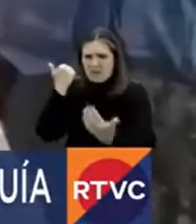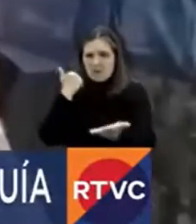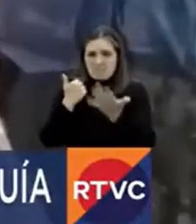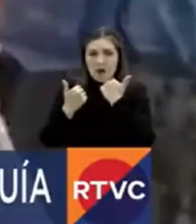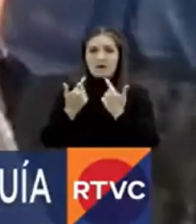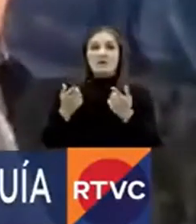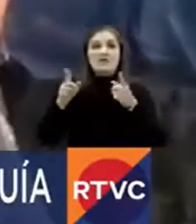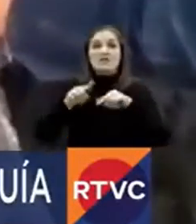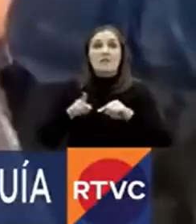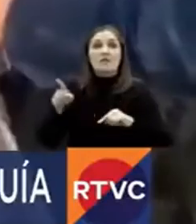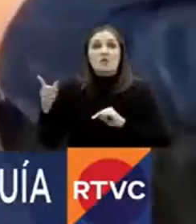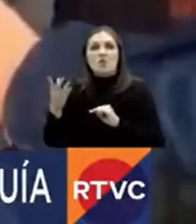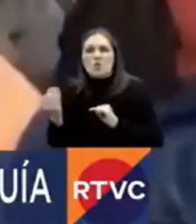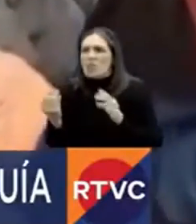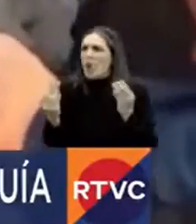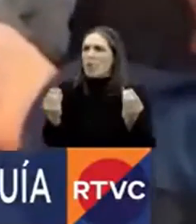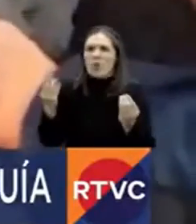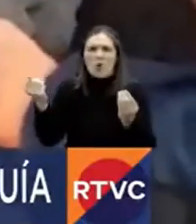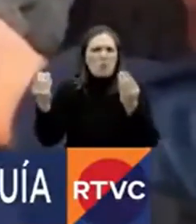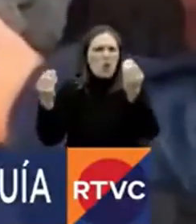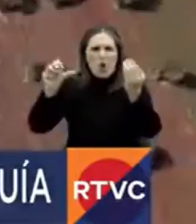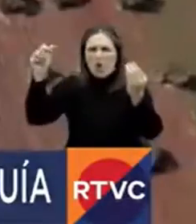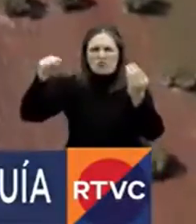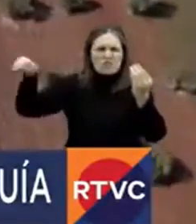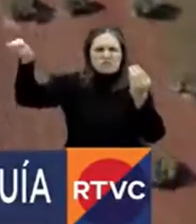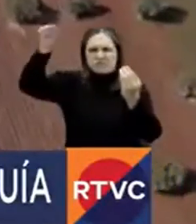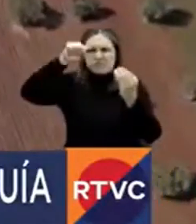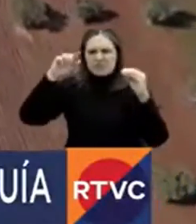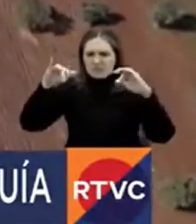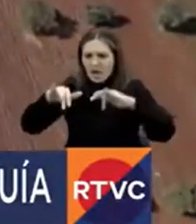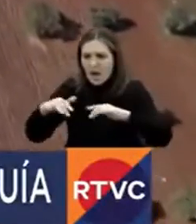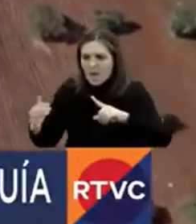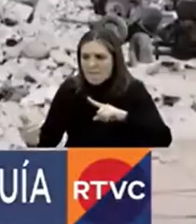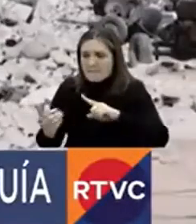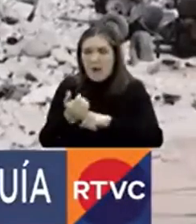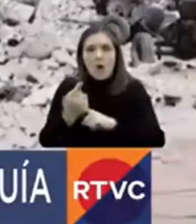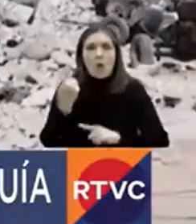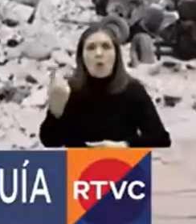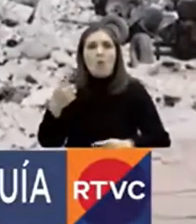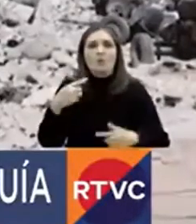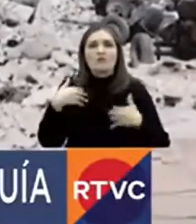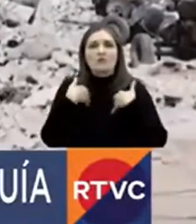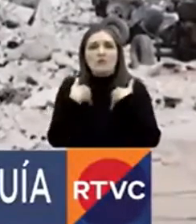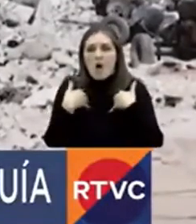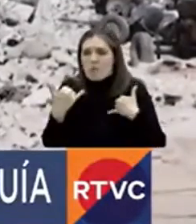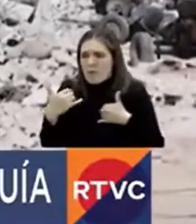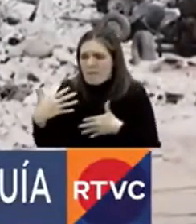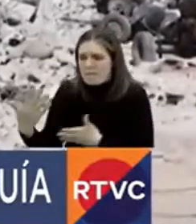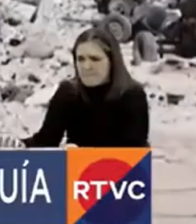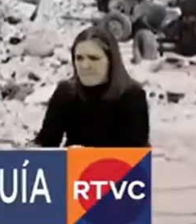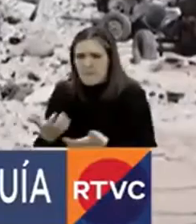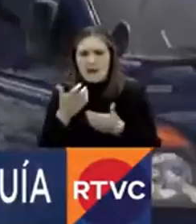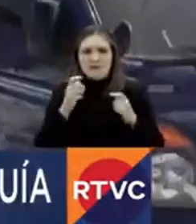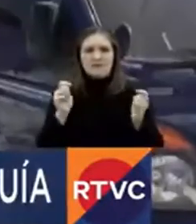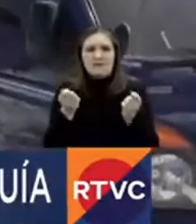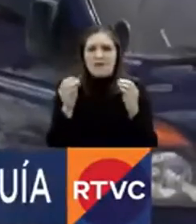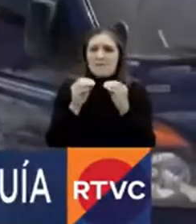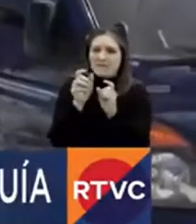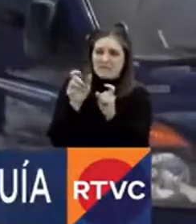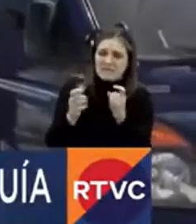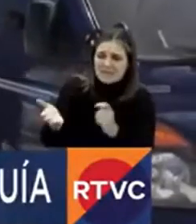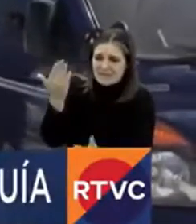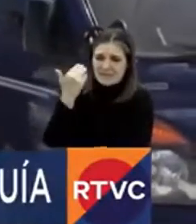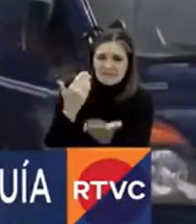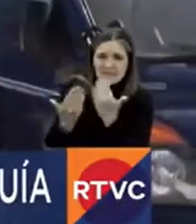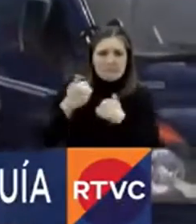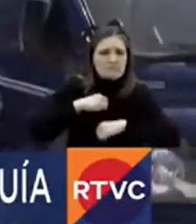mascota herida y del cuerpo de una persona fallecida en el terremoto. En medio de los escombros, los uniformados trabajan sin